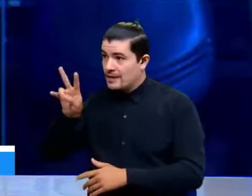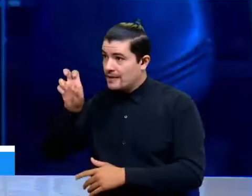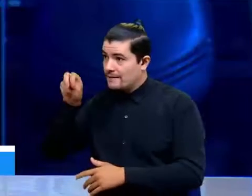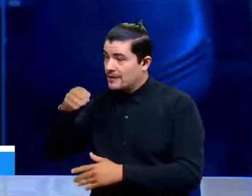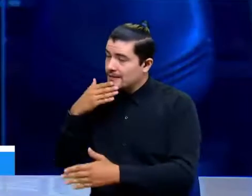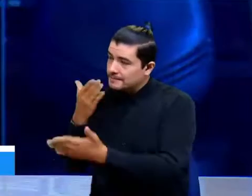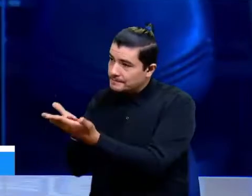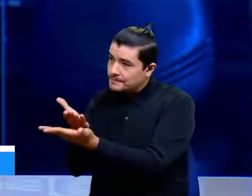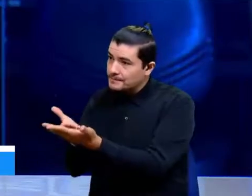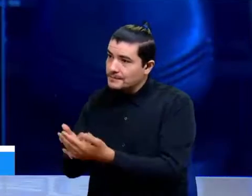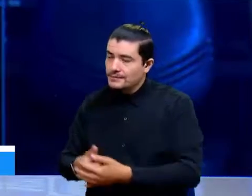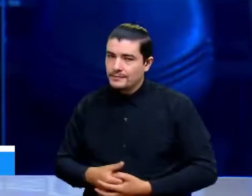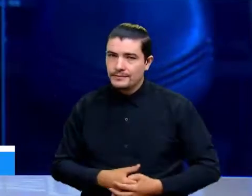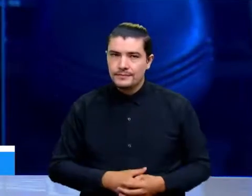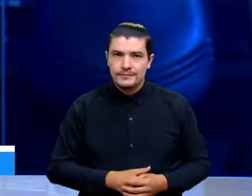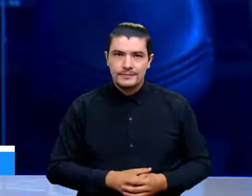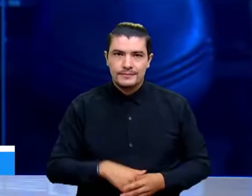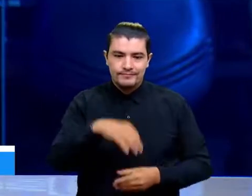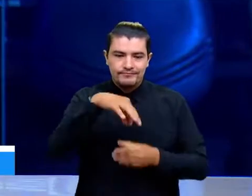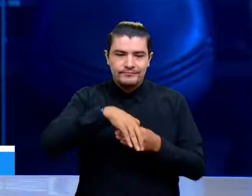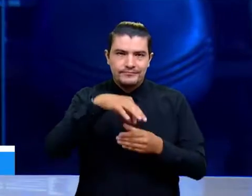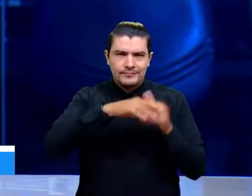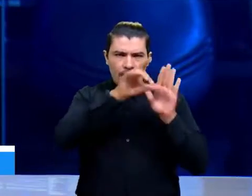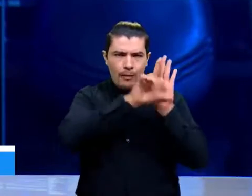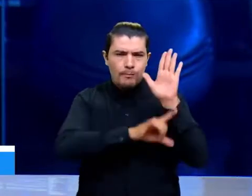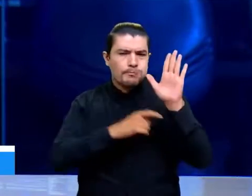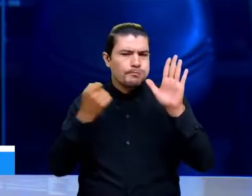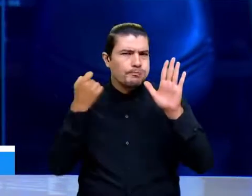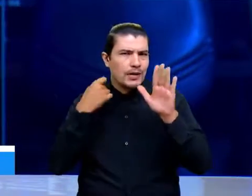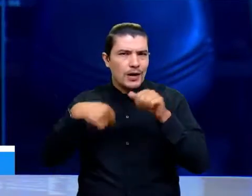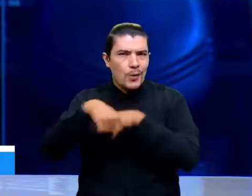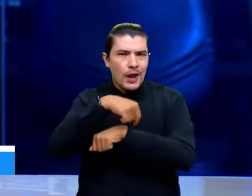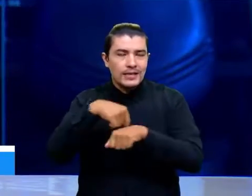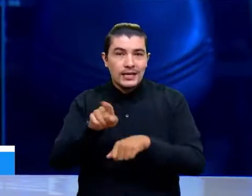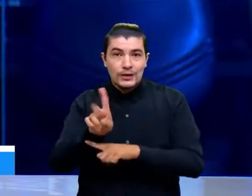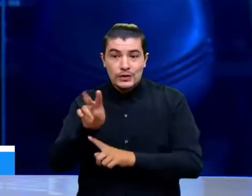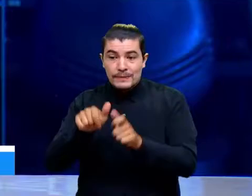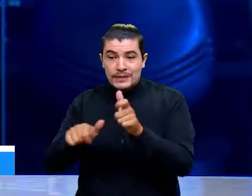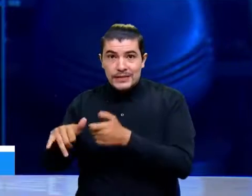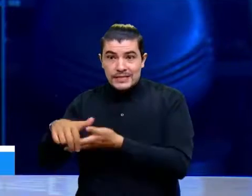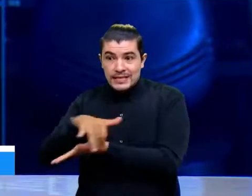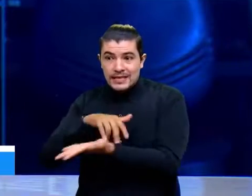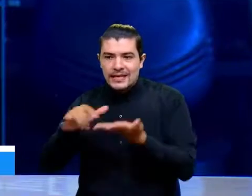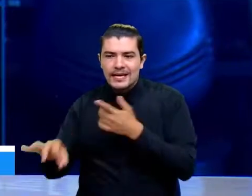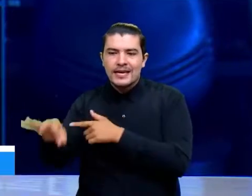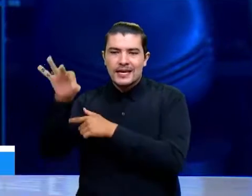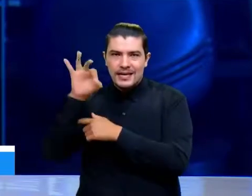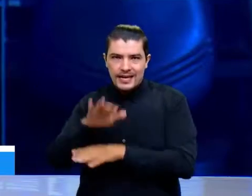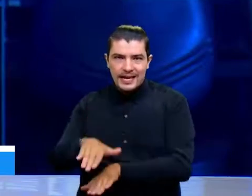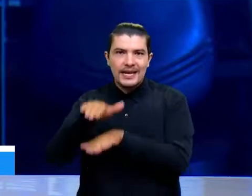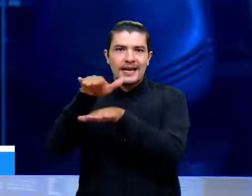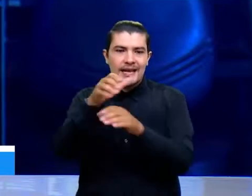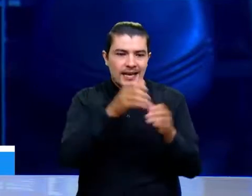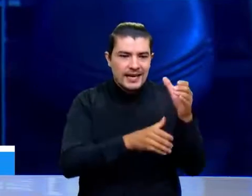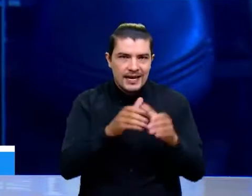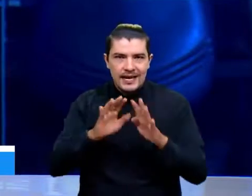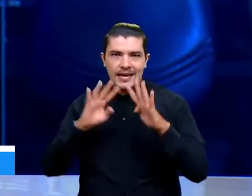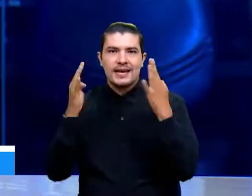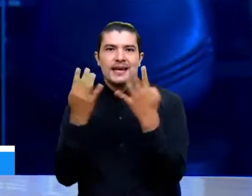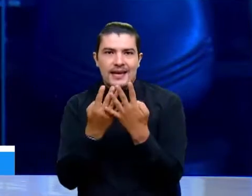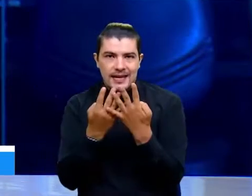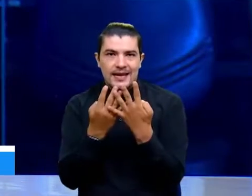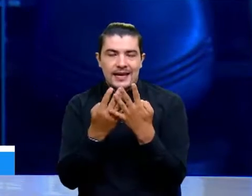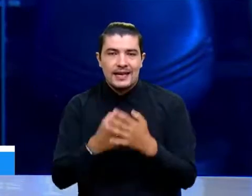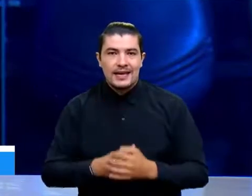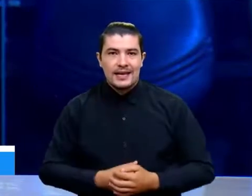es que tras las elecciones legislativas que se desarrollaron en las últimas horas 12 santandereanos fueron elegidos como representantes de la cámara y el senado de la república